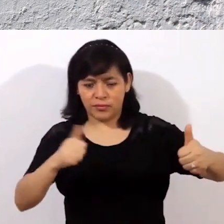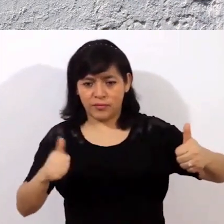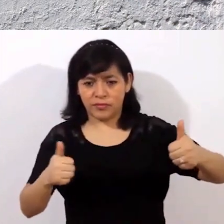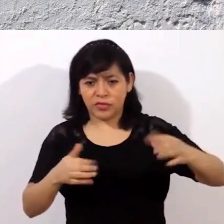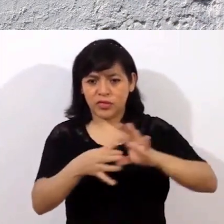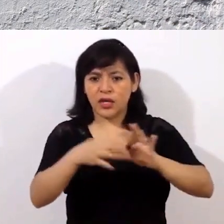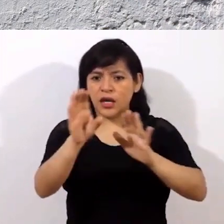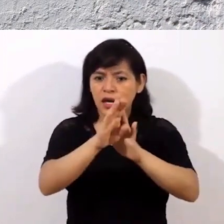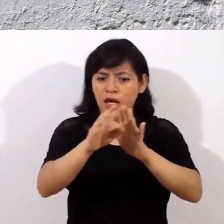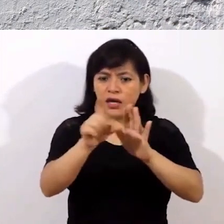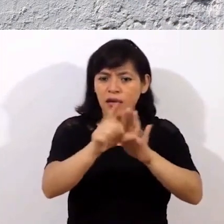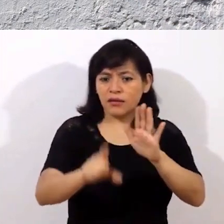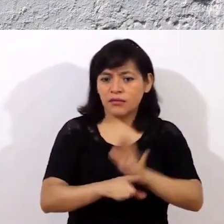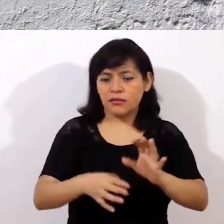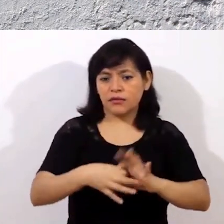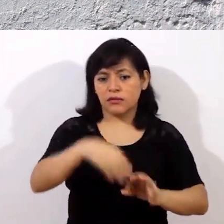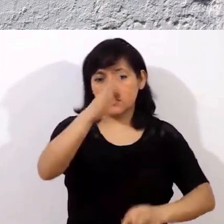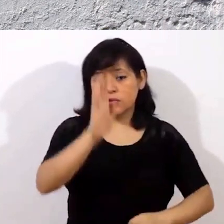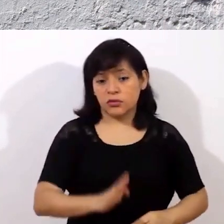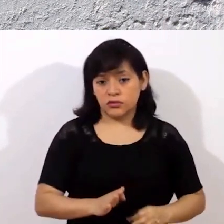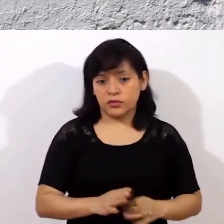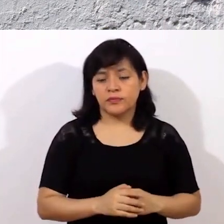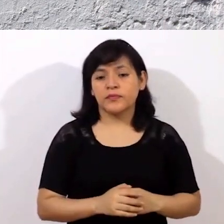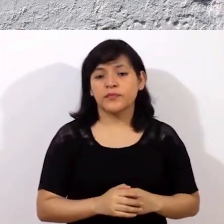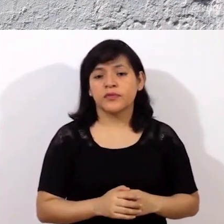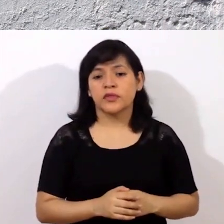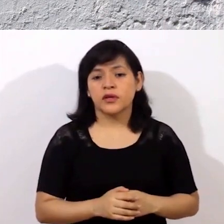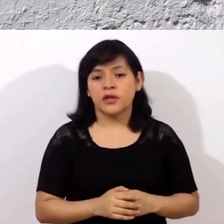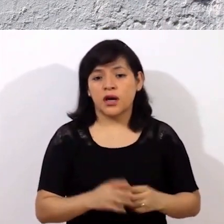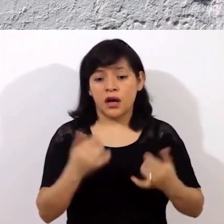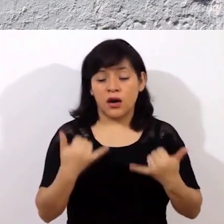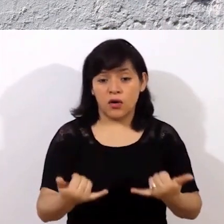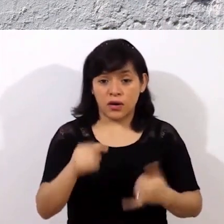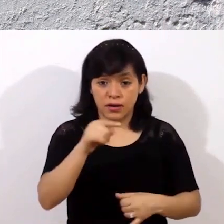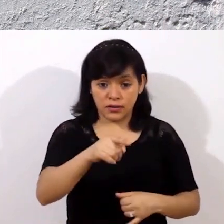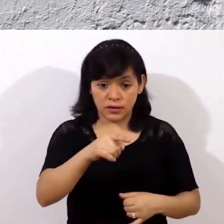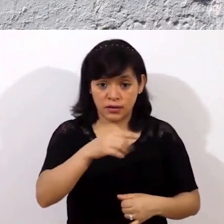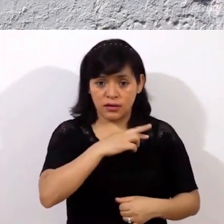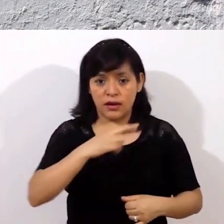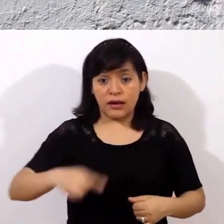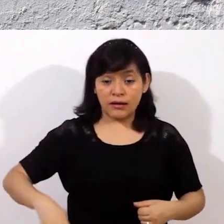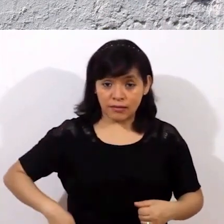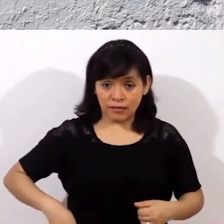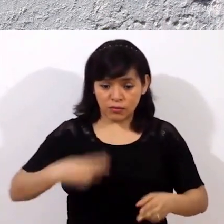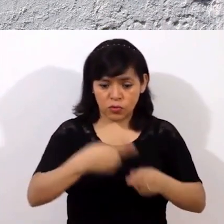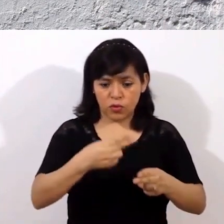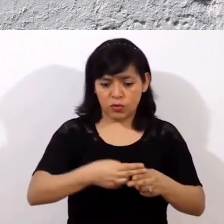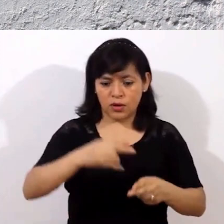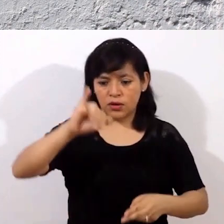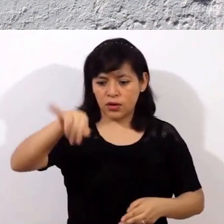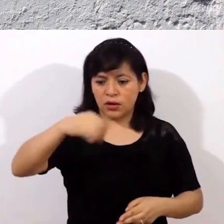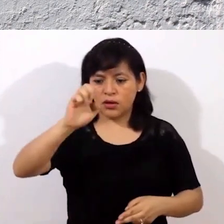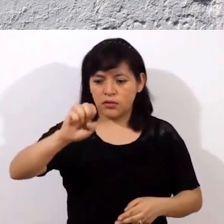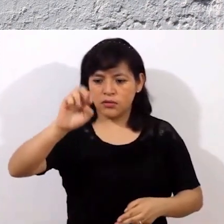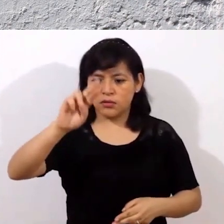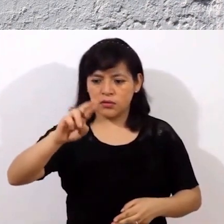Dios. Contextualmente nos ubicamos en el tiempo del rey Jeroboam II. Este no es el mismo Jeroboam, el